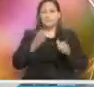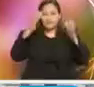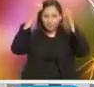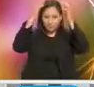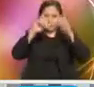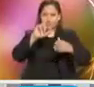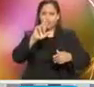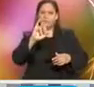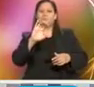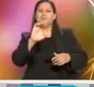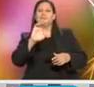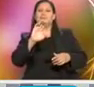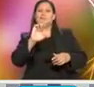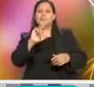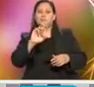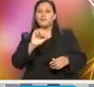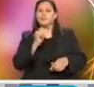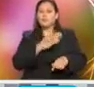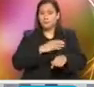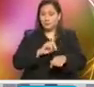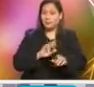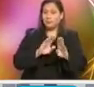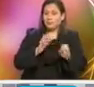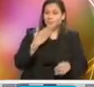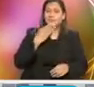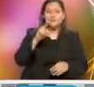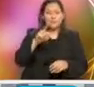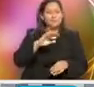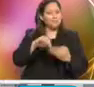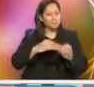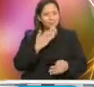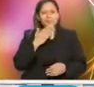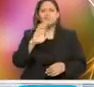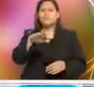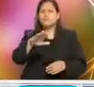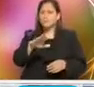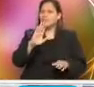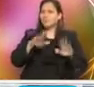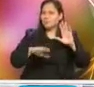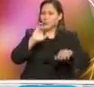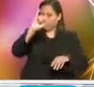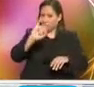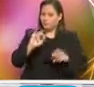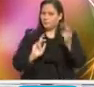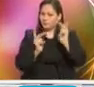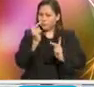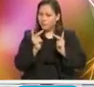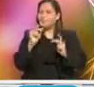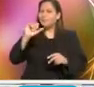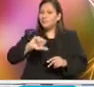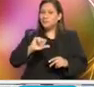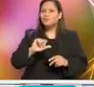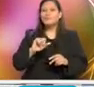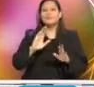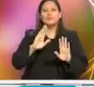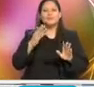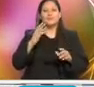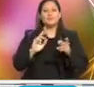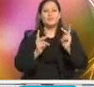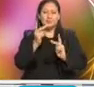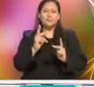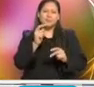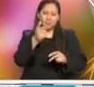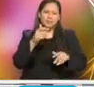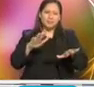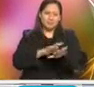Chef Luis Carlos, Hola, buenos días. ¿cómo estás? Muy bien, ¿y tú? Qué bueno, todo bien, todo bien. Bueno, oye, normalmente los jueves son veganos, pero hoy Así son es. vegetarianos, Hoy lo cambiamos ¿verdad? un